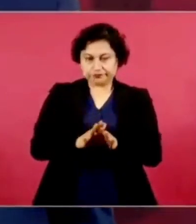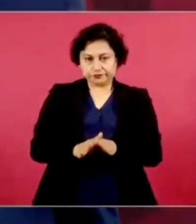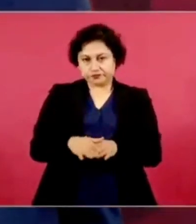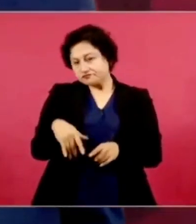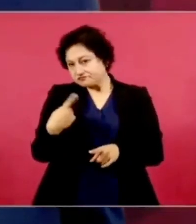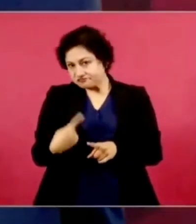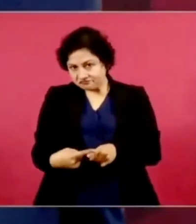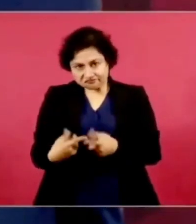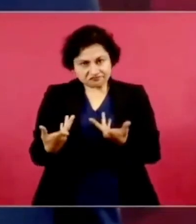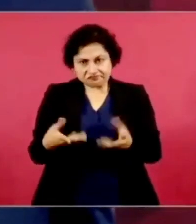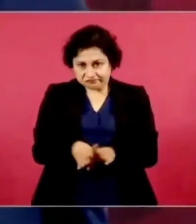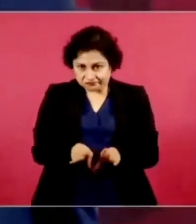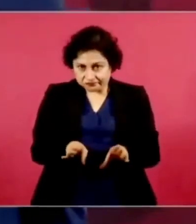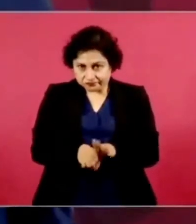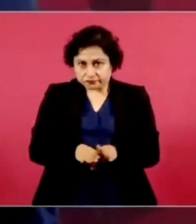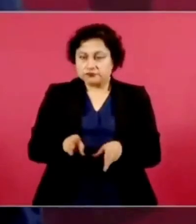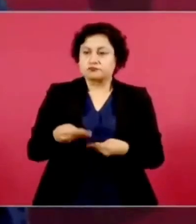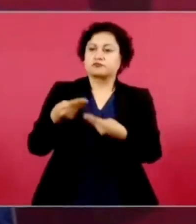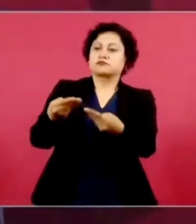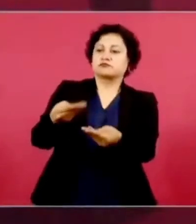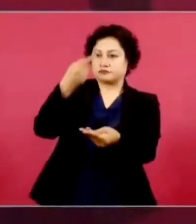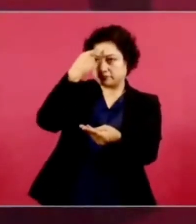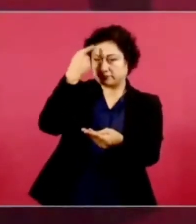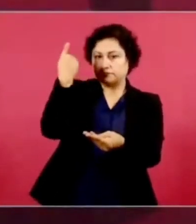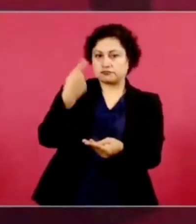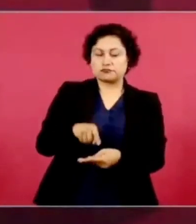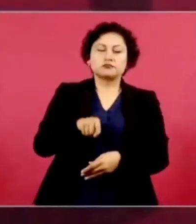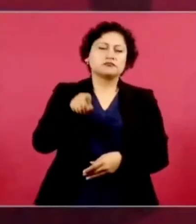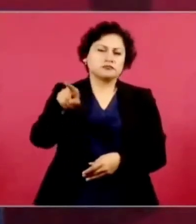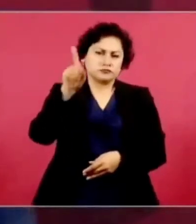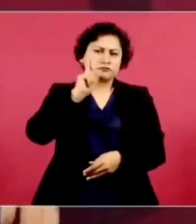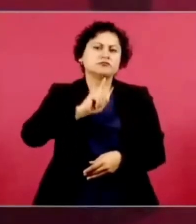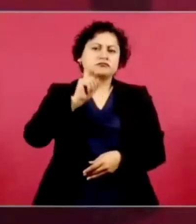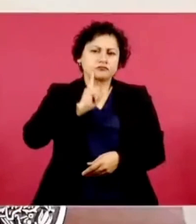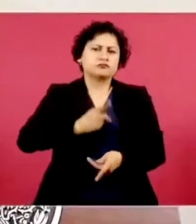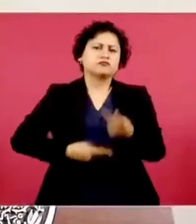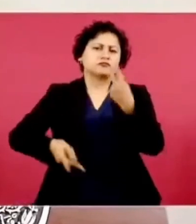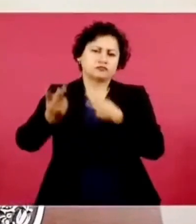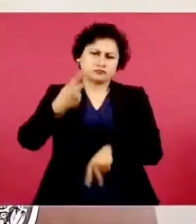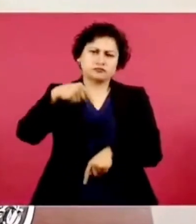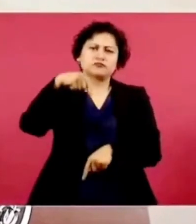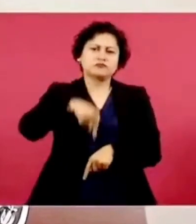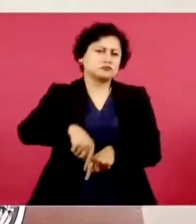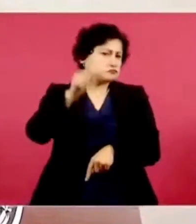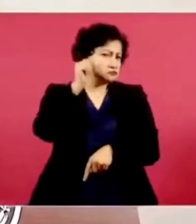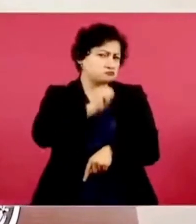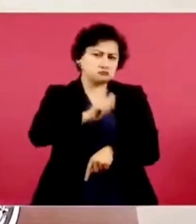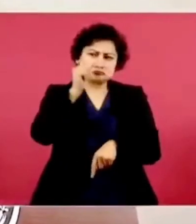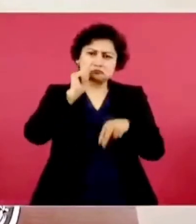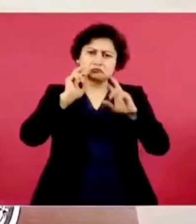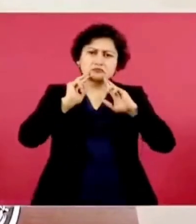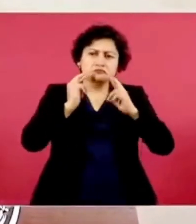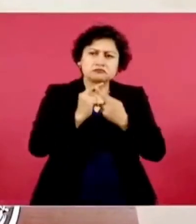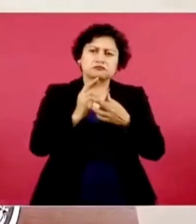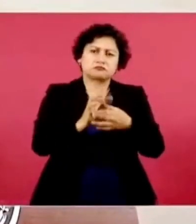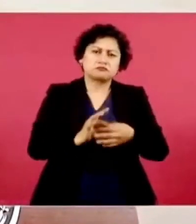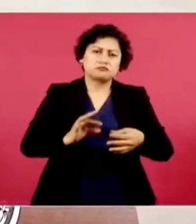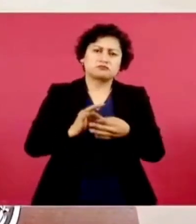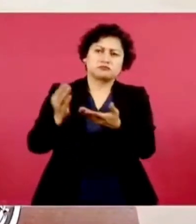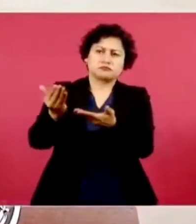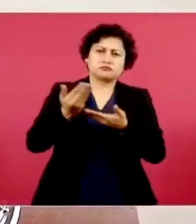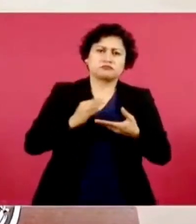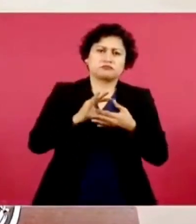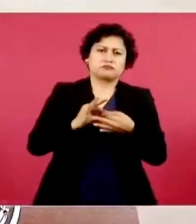sucediendo. Y ella viene aquí, pues siempre se está informando,